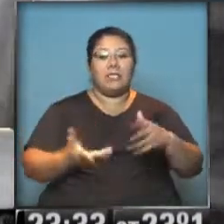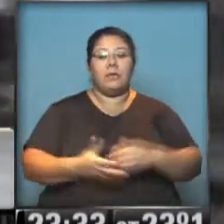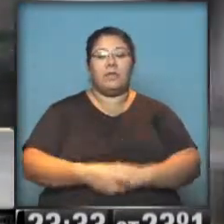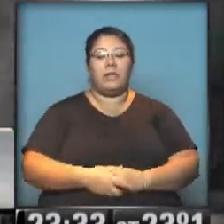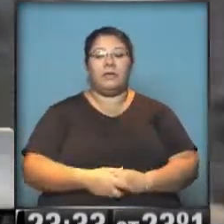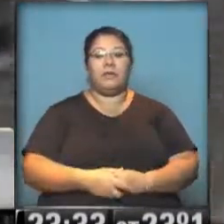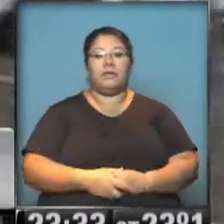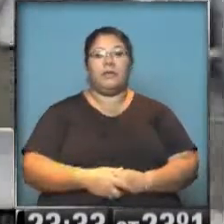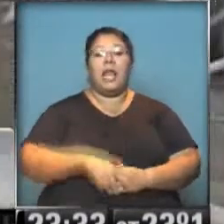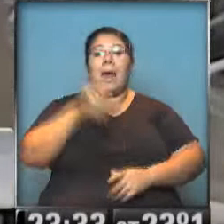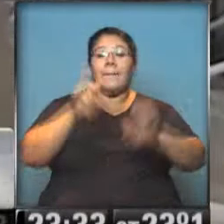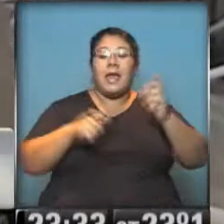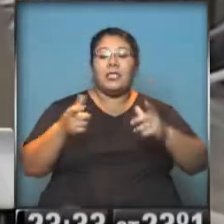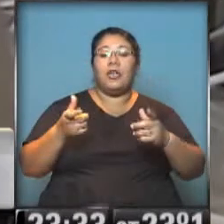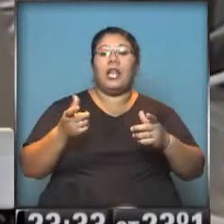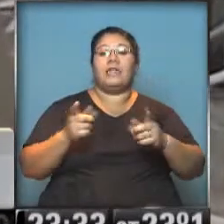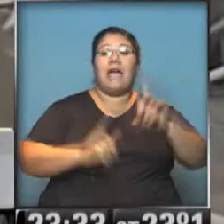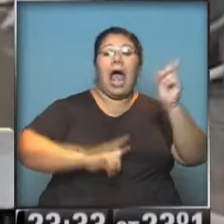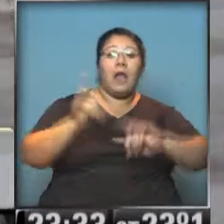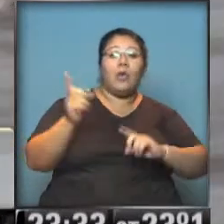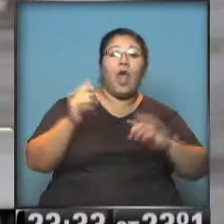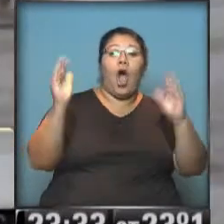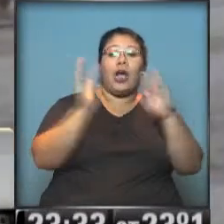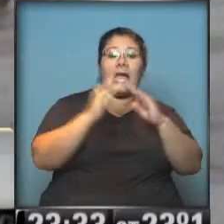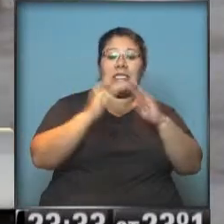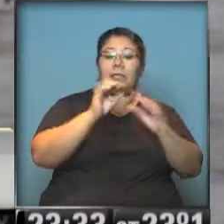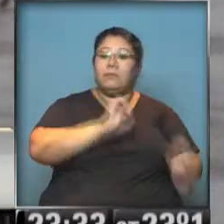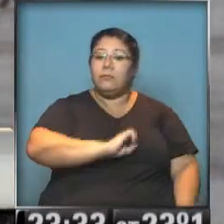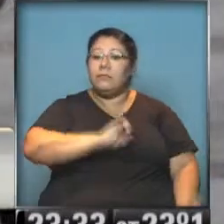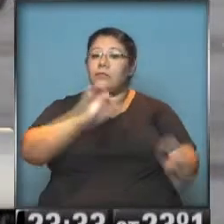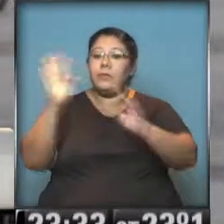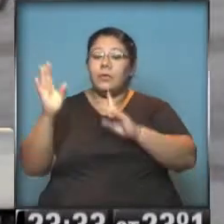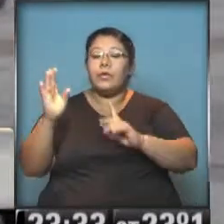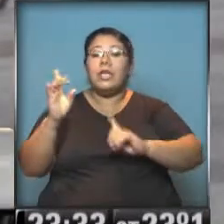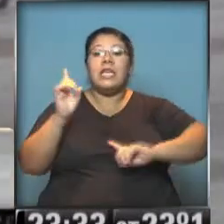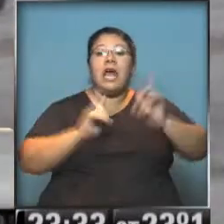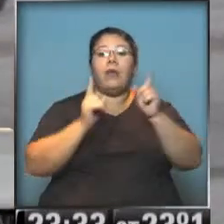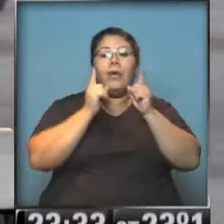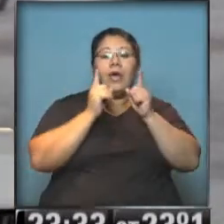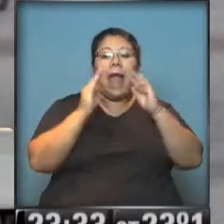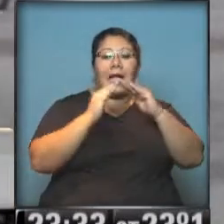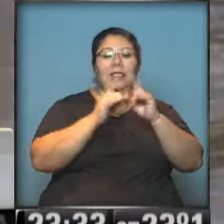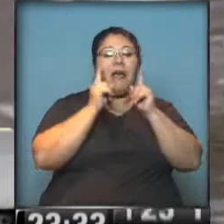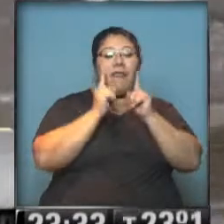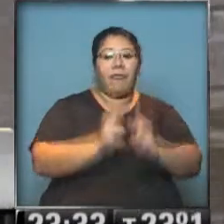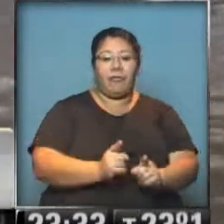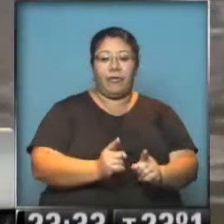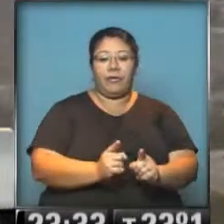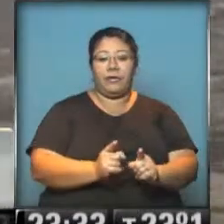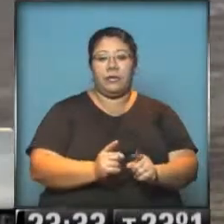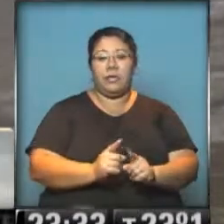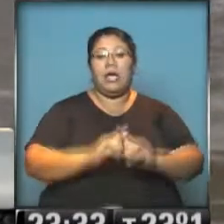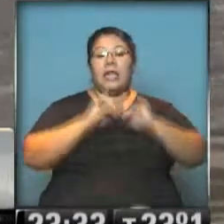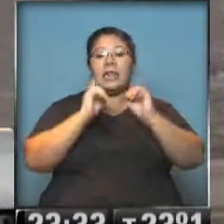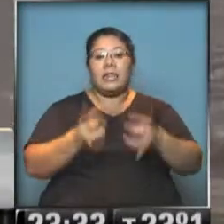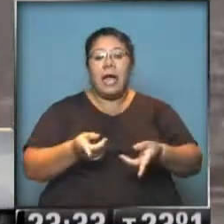de distintos modos, algunos evacuando sus casas y otros resistiéndose a hacerlo. También están quienes levantan